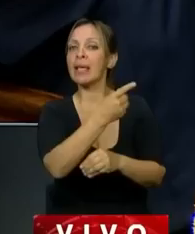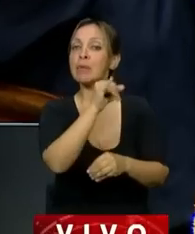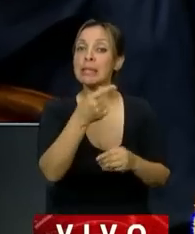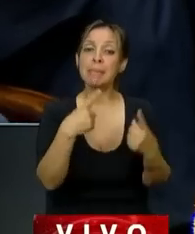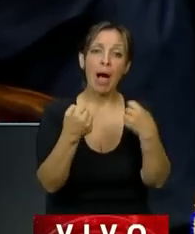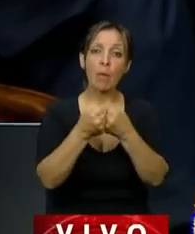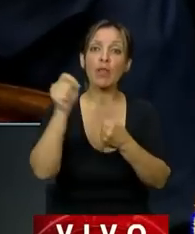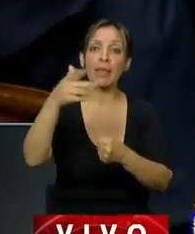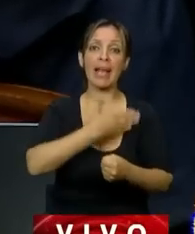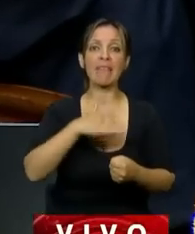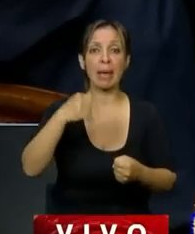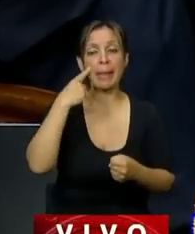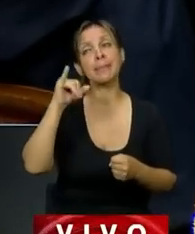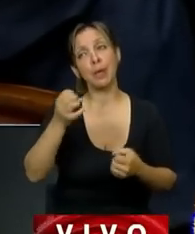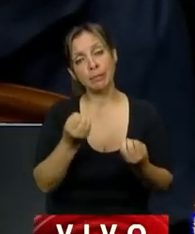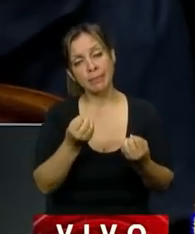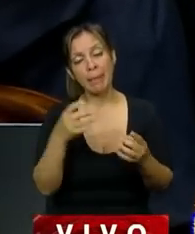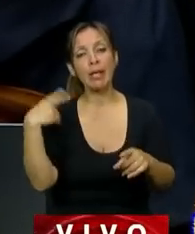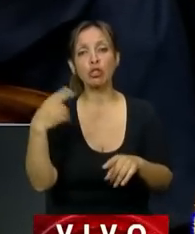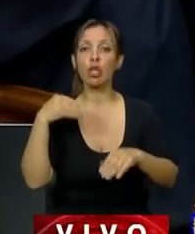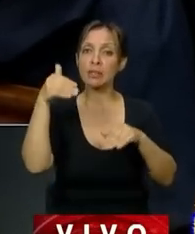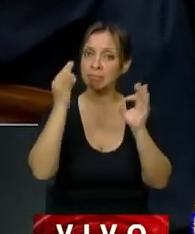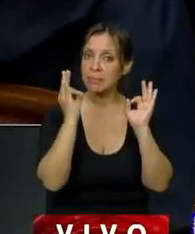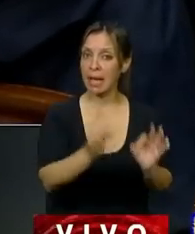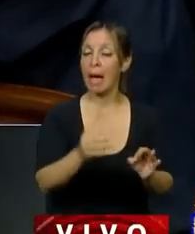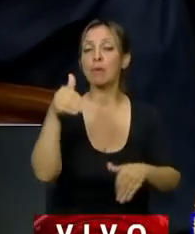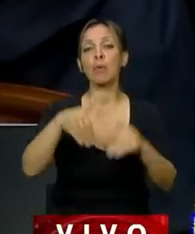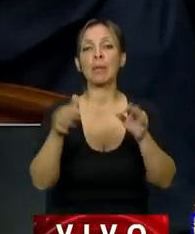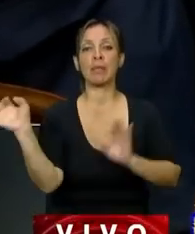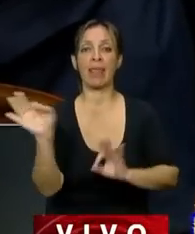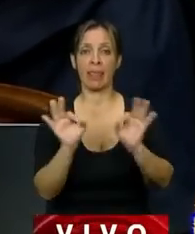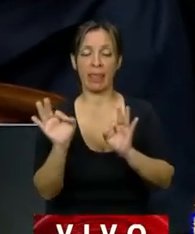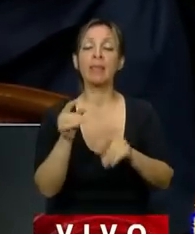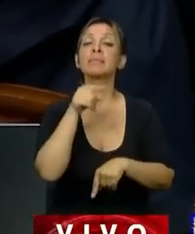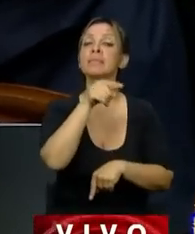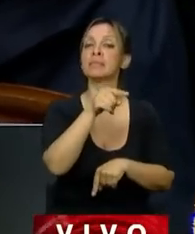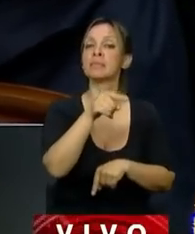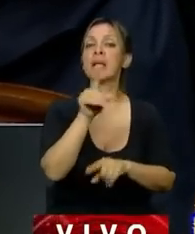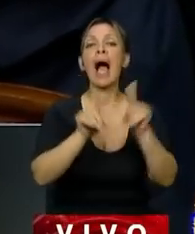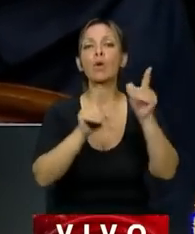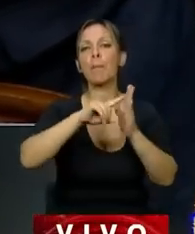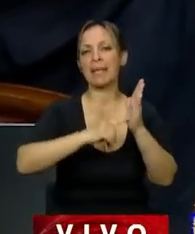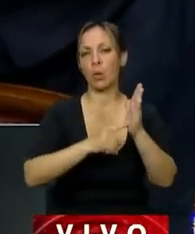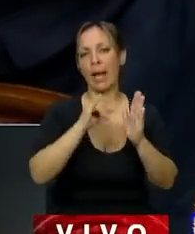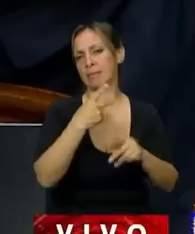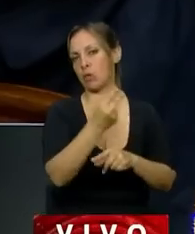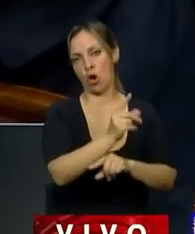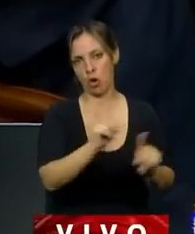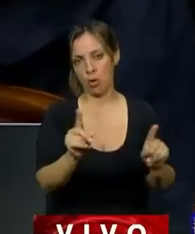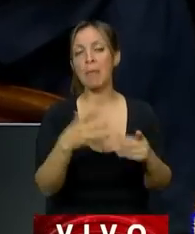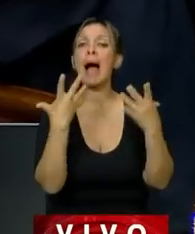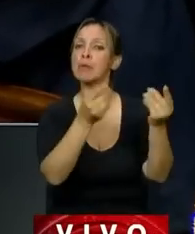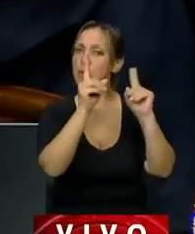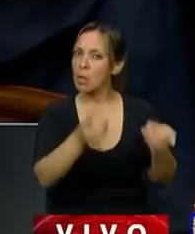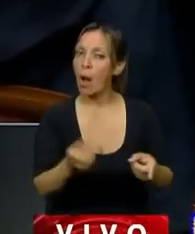con el fondo saliera, por eso vinimos acá con una abstención y votaciones negativas en particular. Terminamos apoyando una